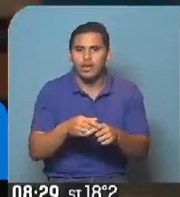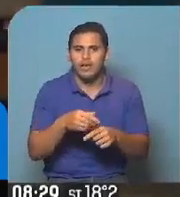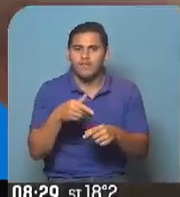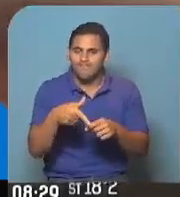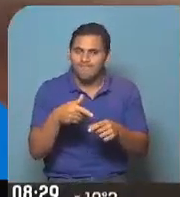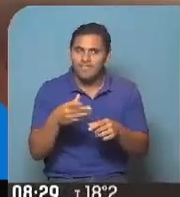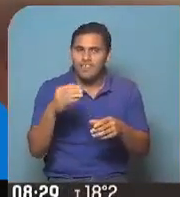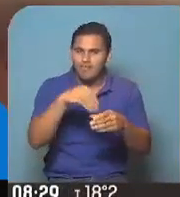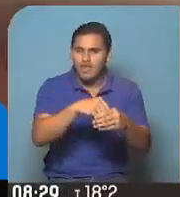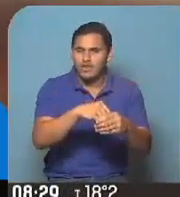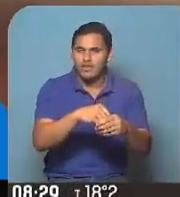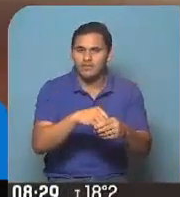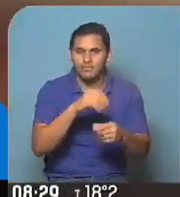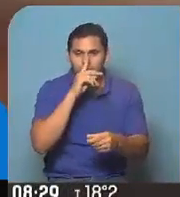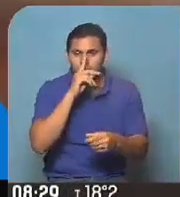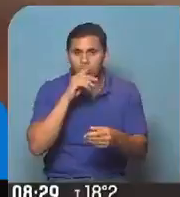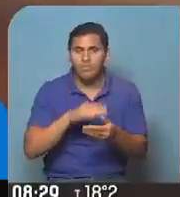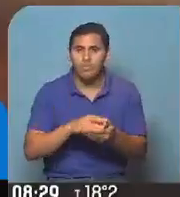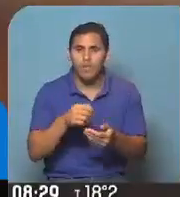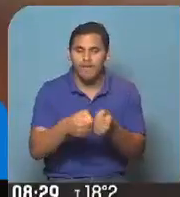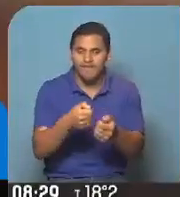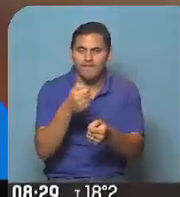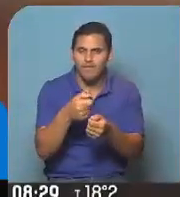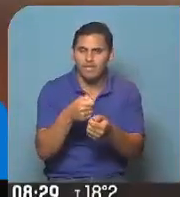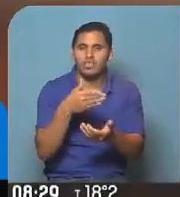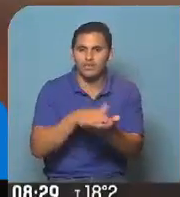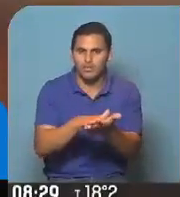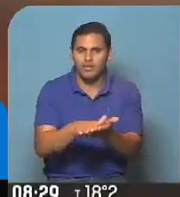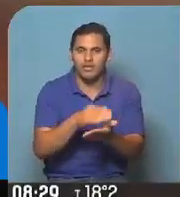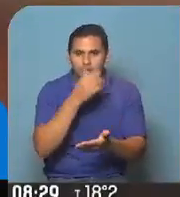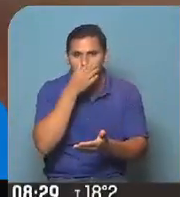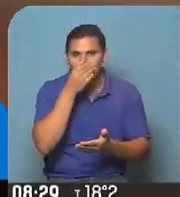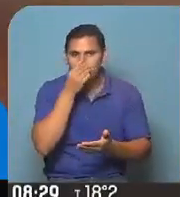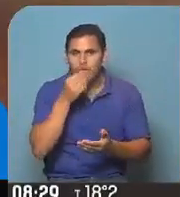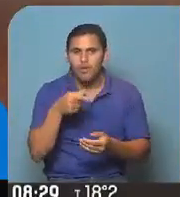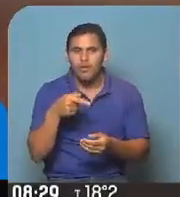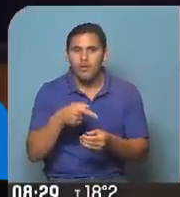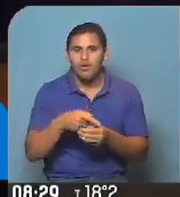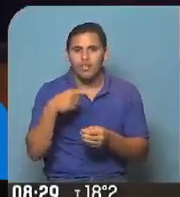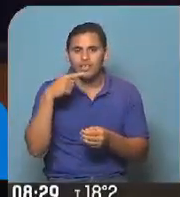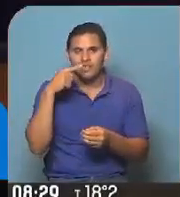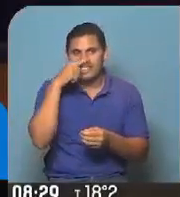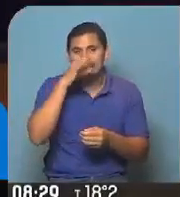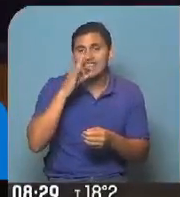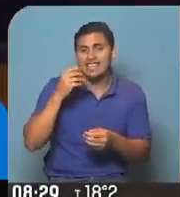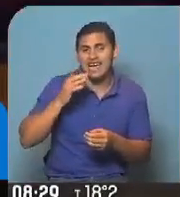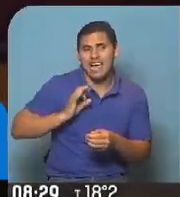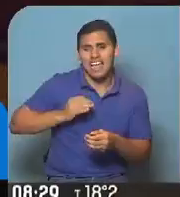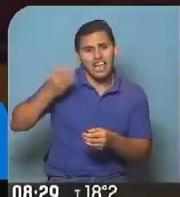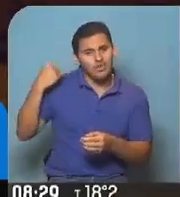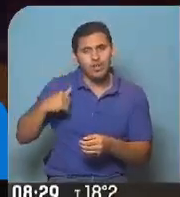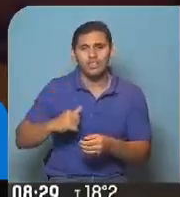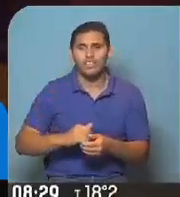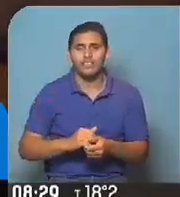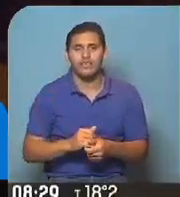es decir imprimir billetes por doquier es cuando arranca la inflación argentina y lo que vamos a hacer 70 años que le estamos dando a la maquinita